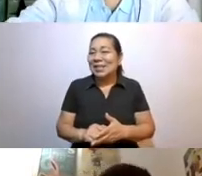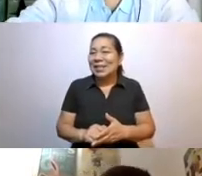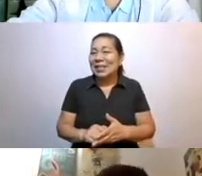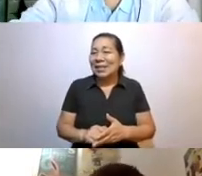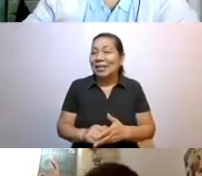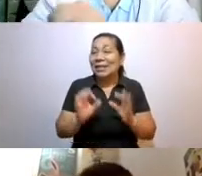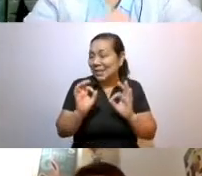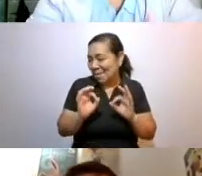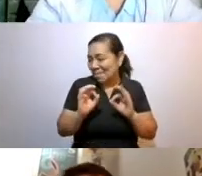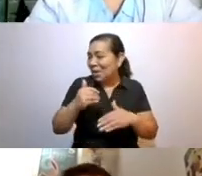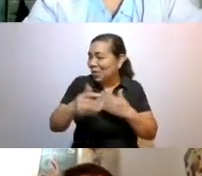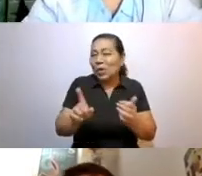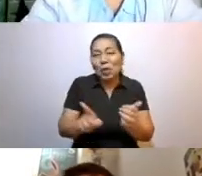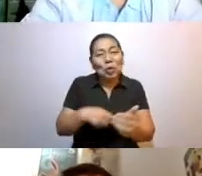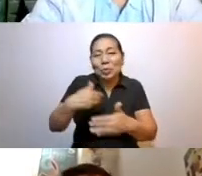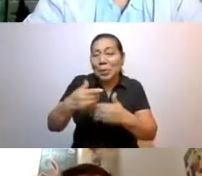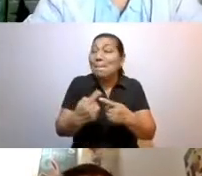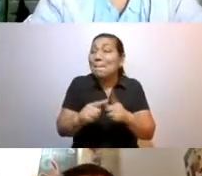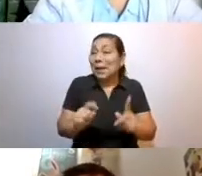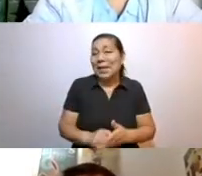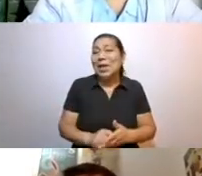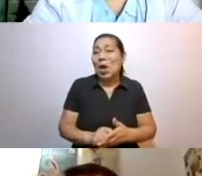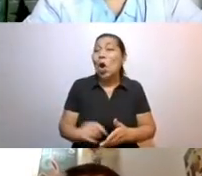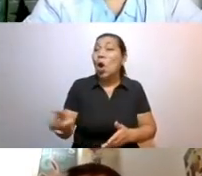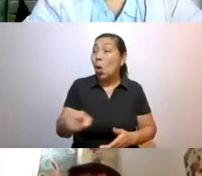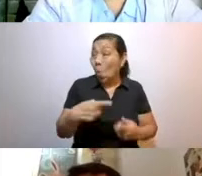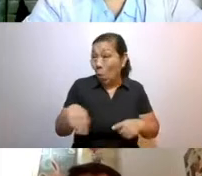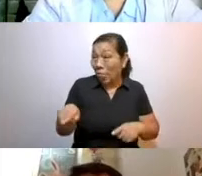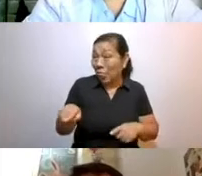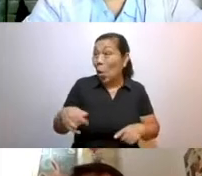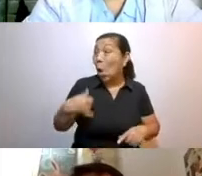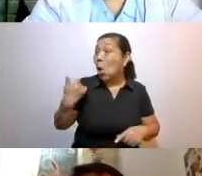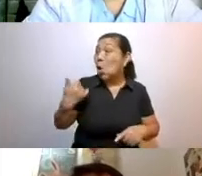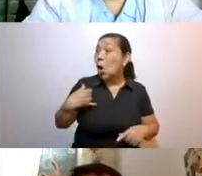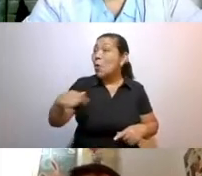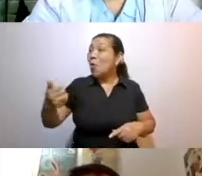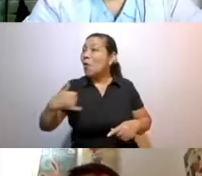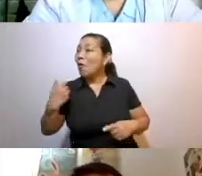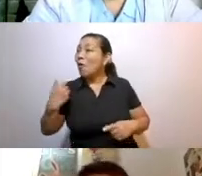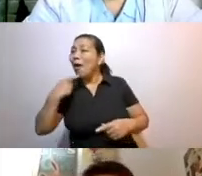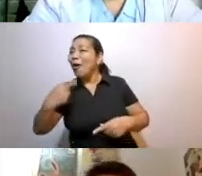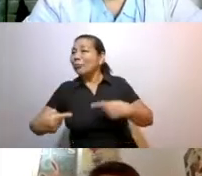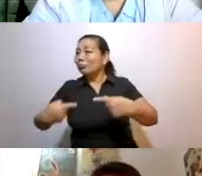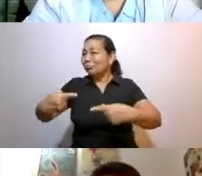con frecuencia. Pero el joven compite